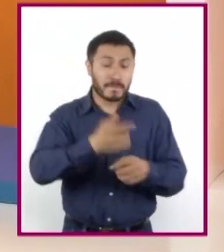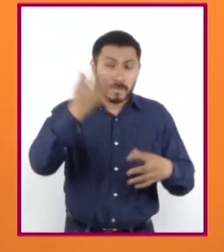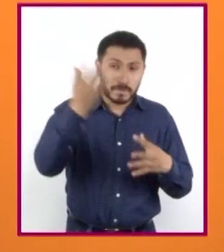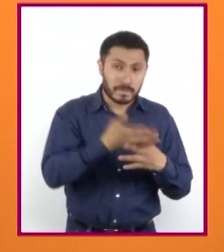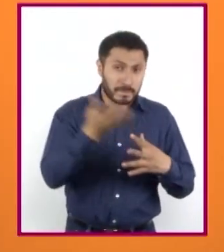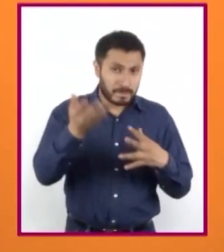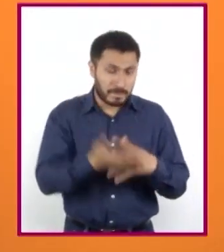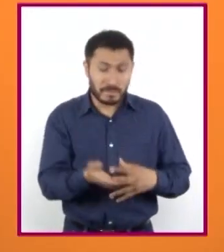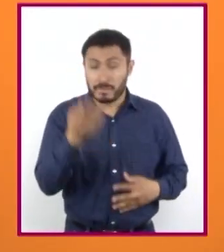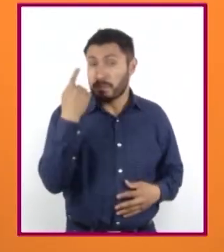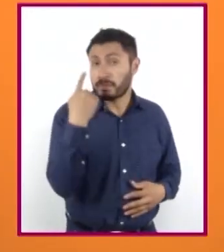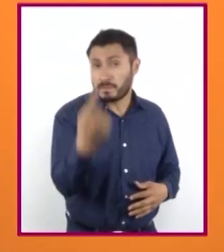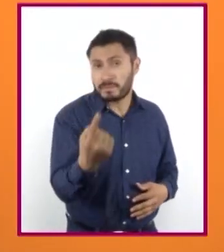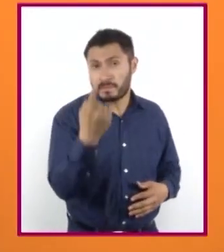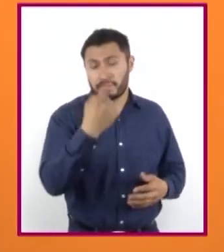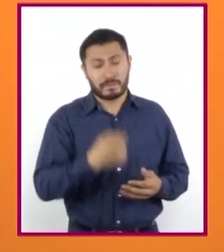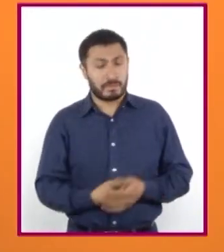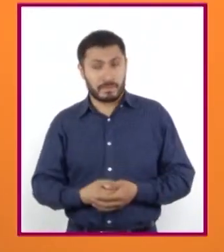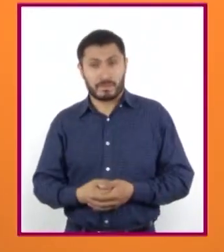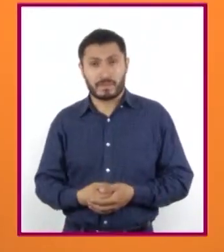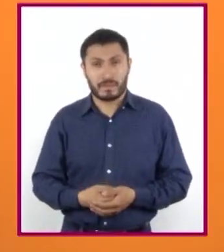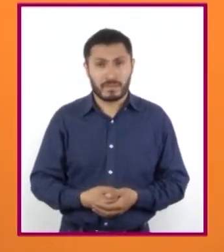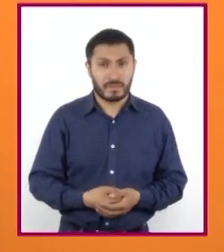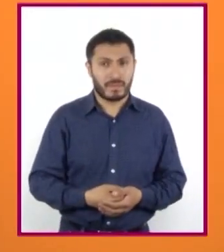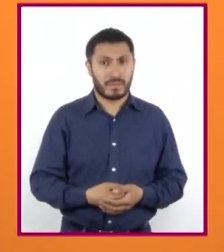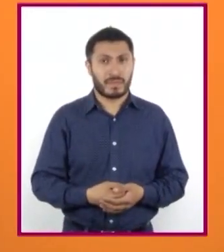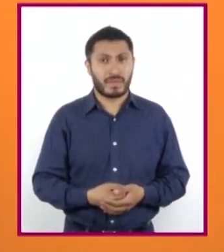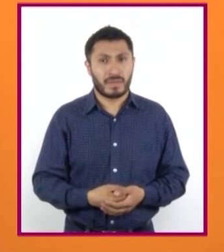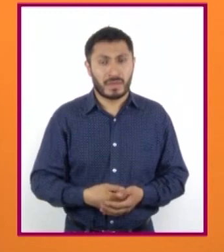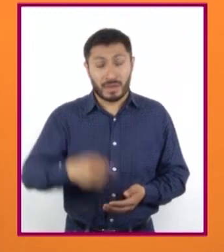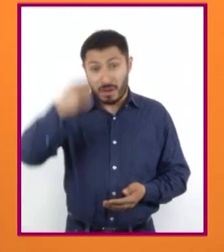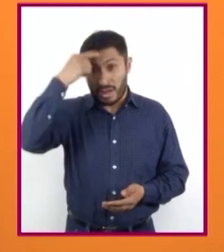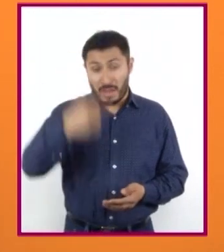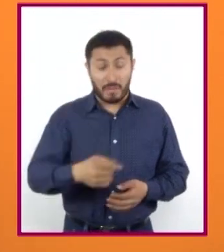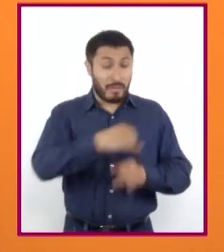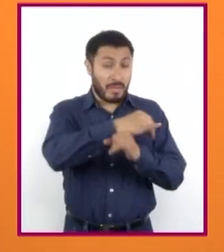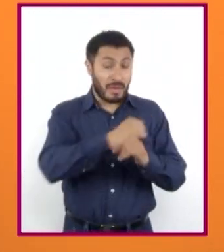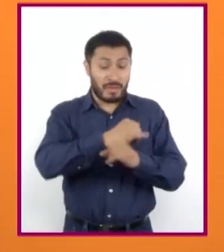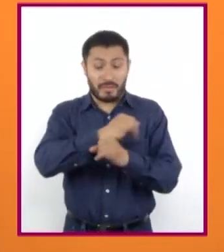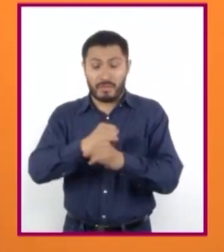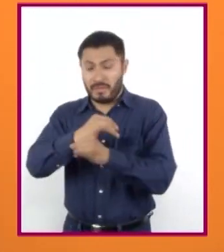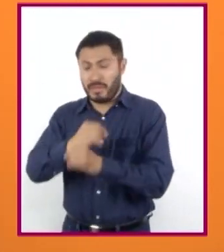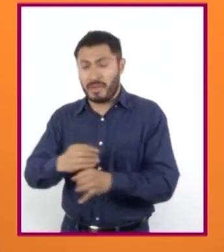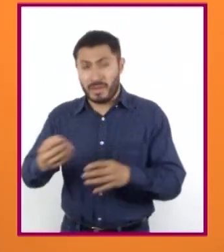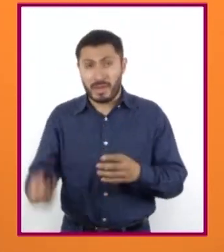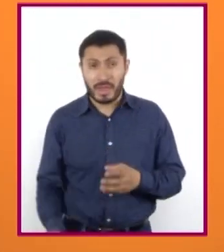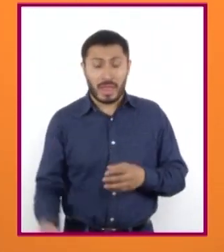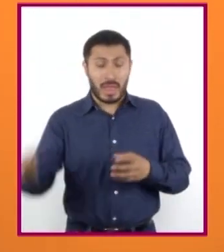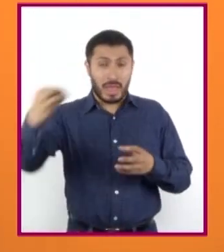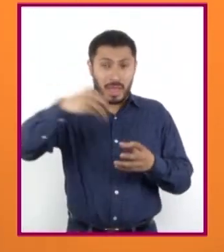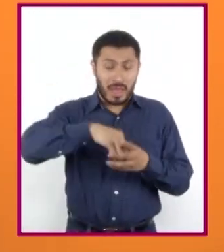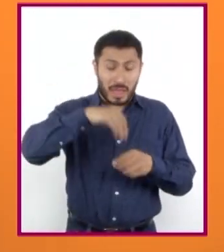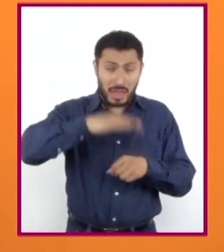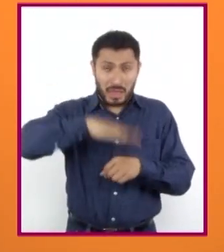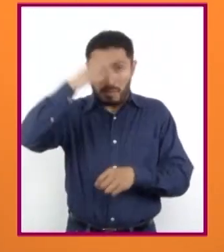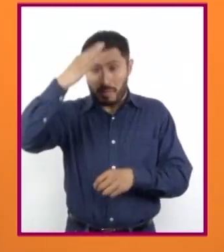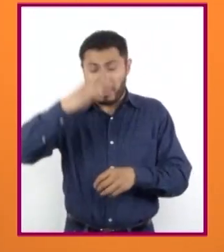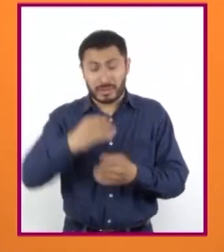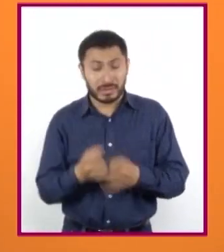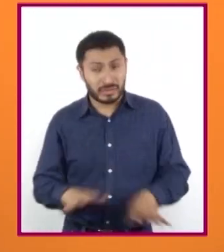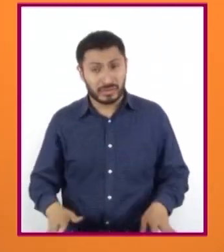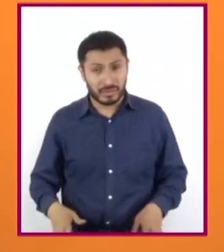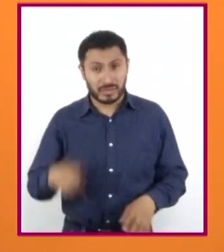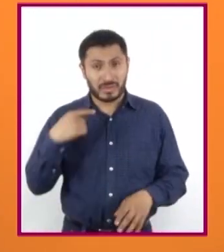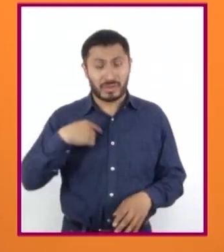1. Para poder complementar su investigación, les sugiero consultar la Biblioteca